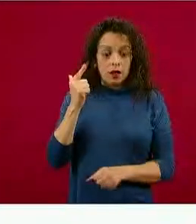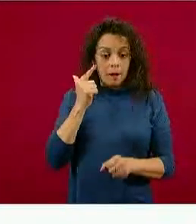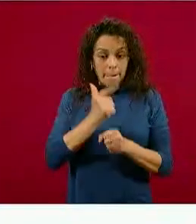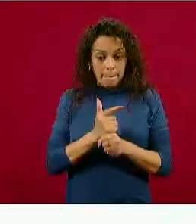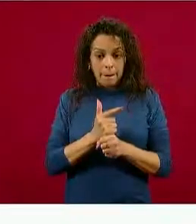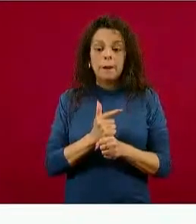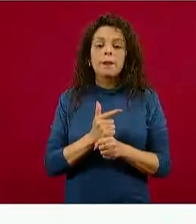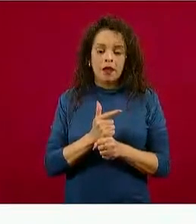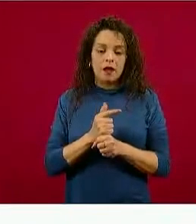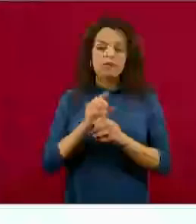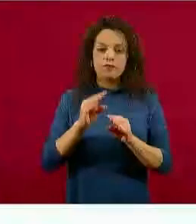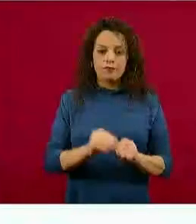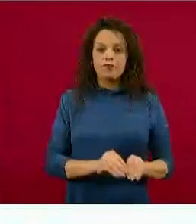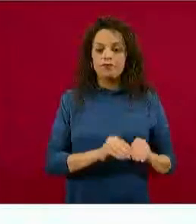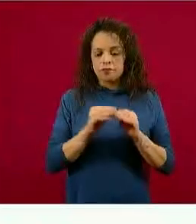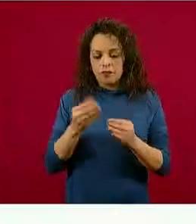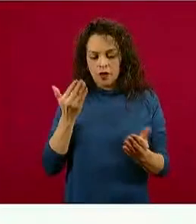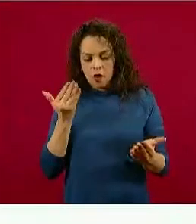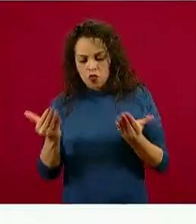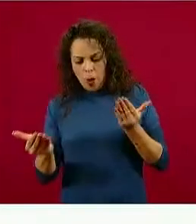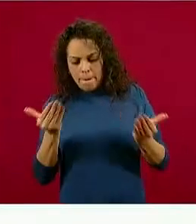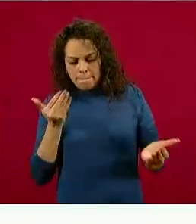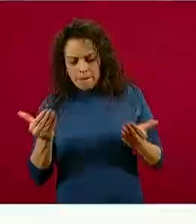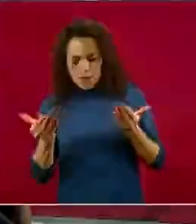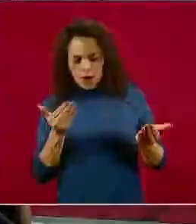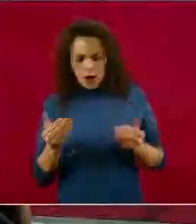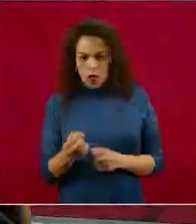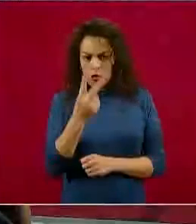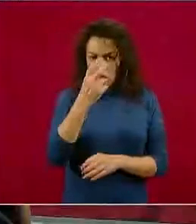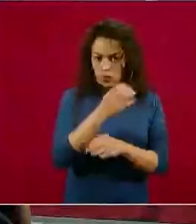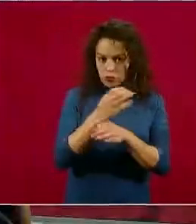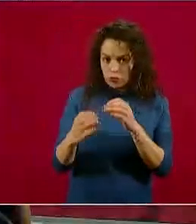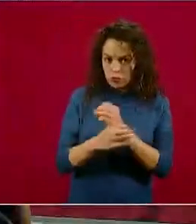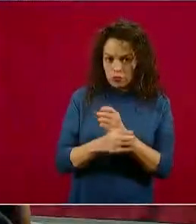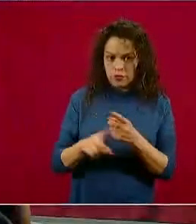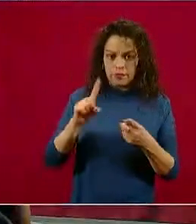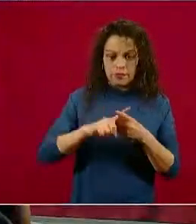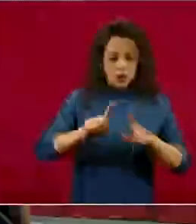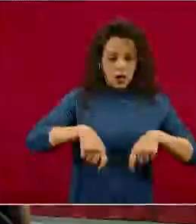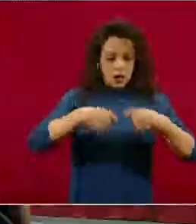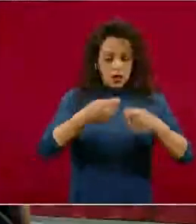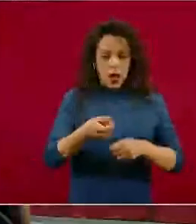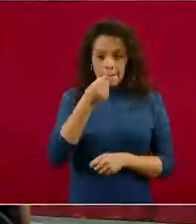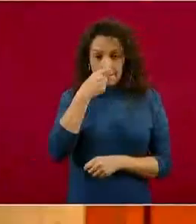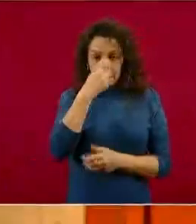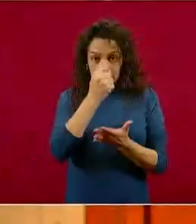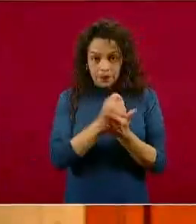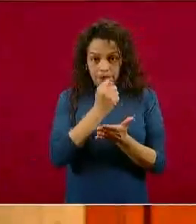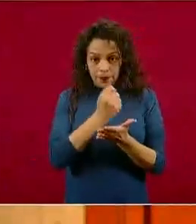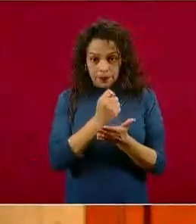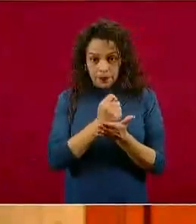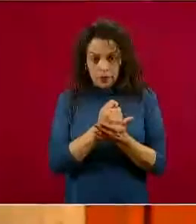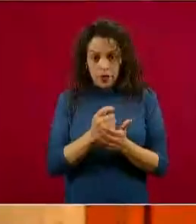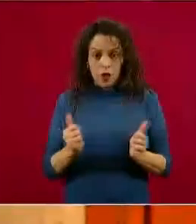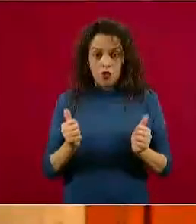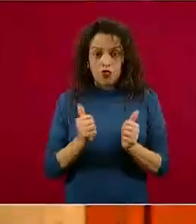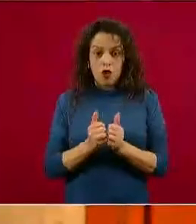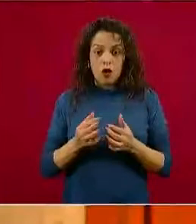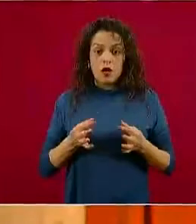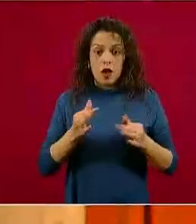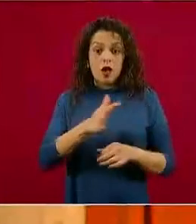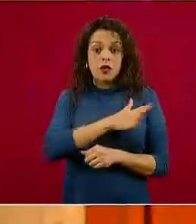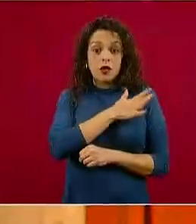identificados y fueron comparados en dos posibilidades, recibiendo un tratamiento con calidad de